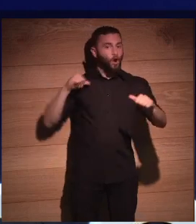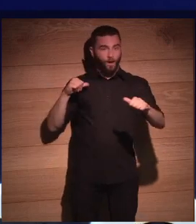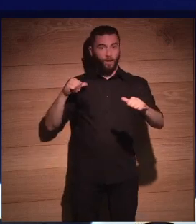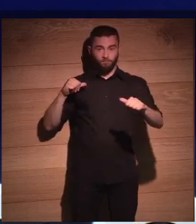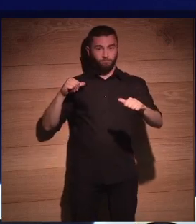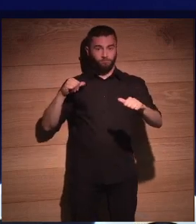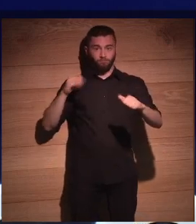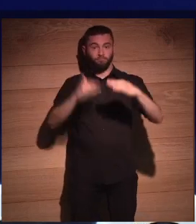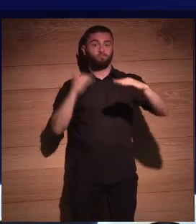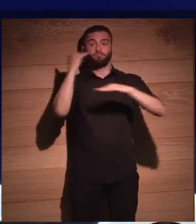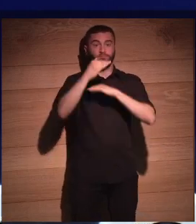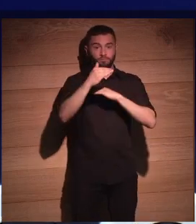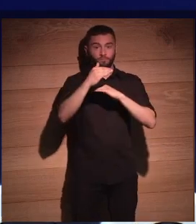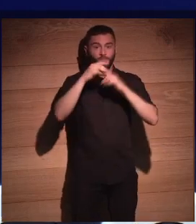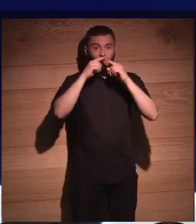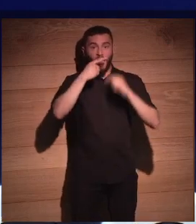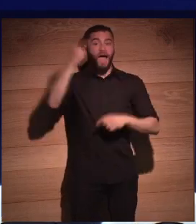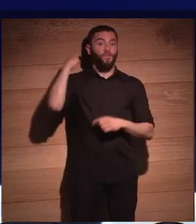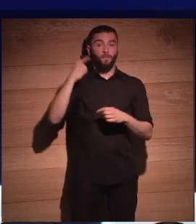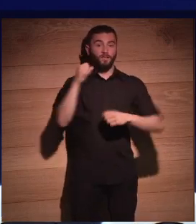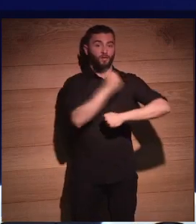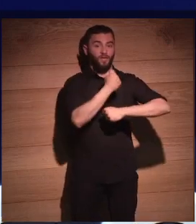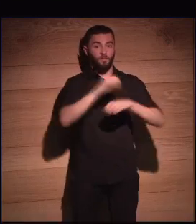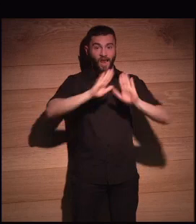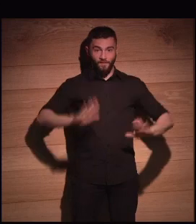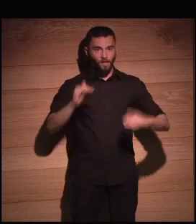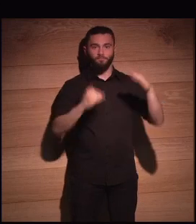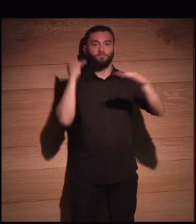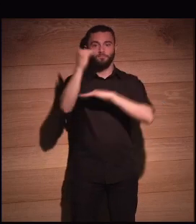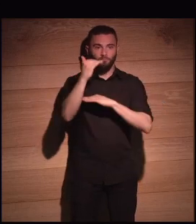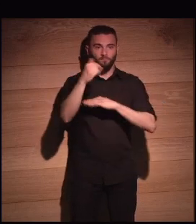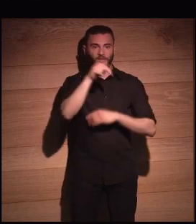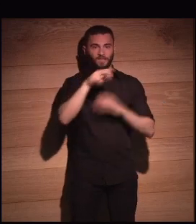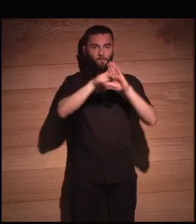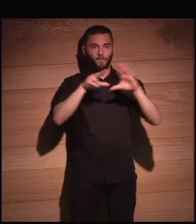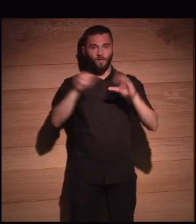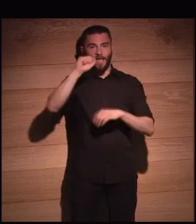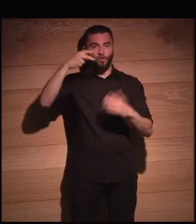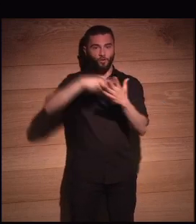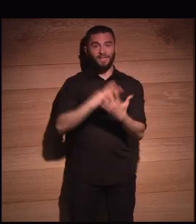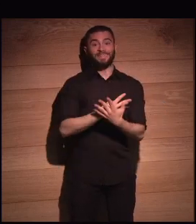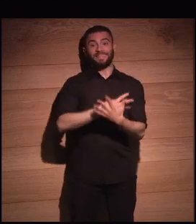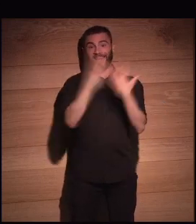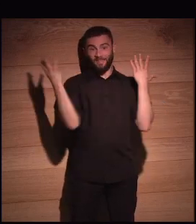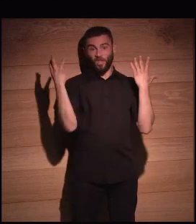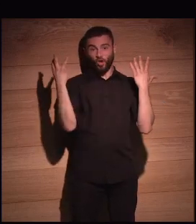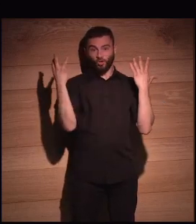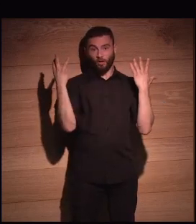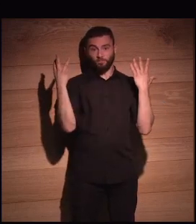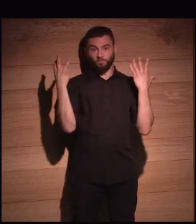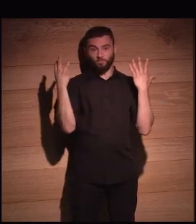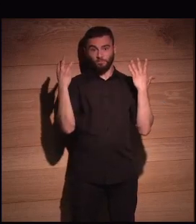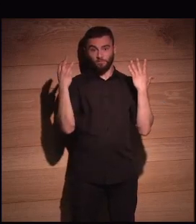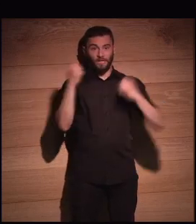barrera a finales del año pasado, en diciembre. Este vídeo lo hicimos a principios de noviembre de 2018. En diciembre se pasó la barrera del